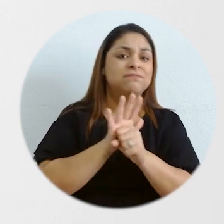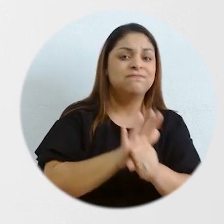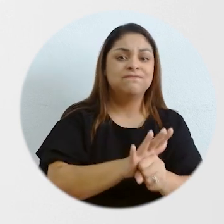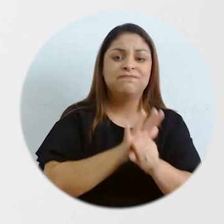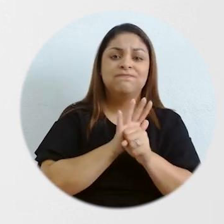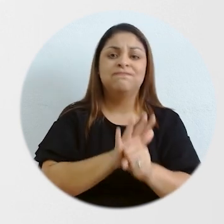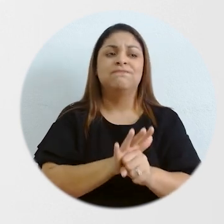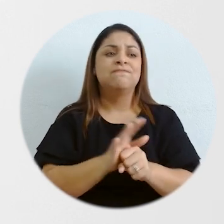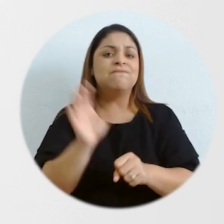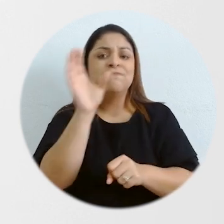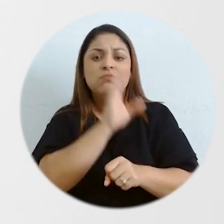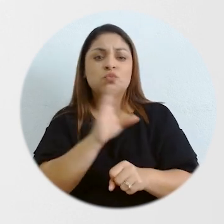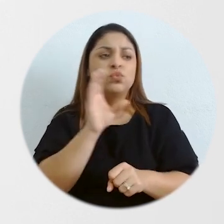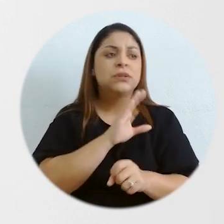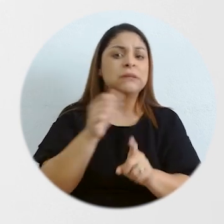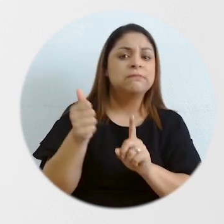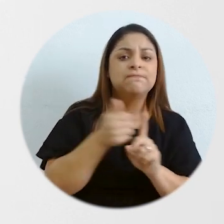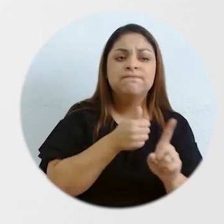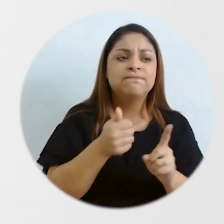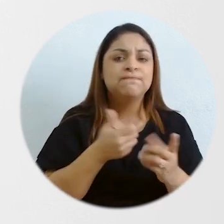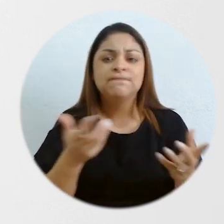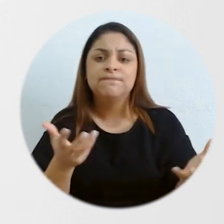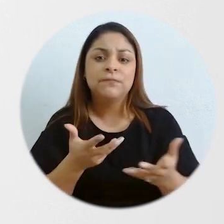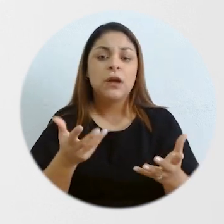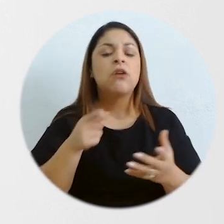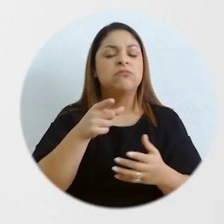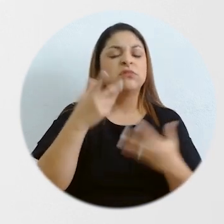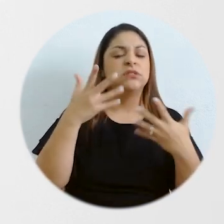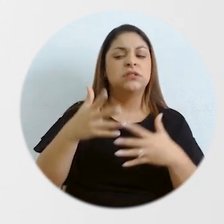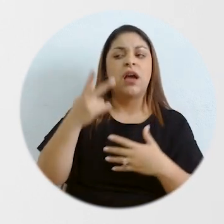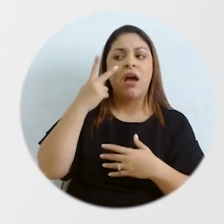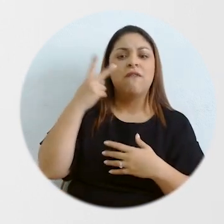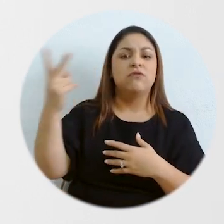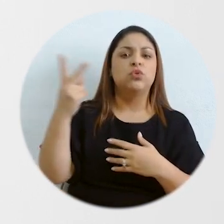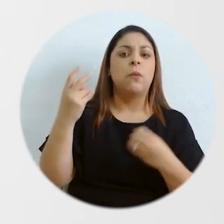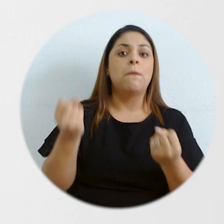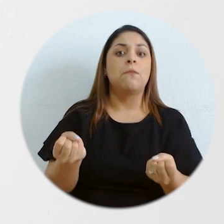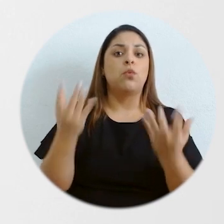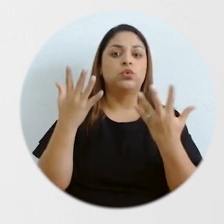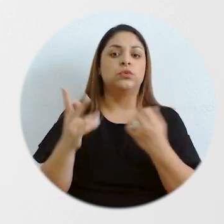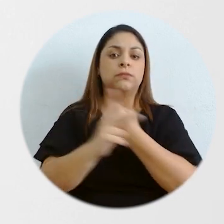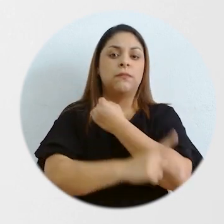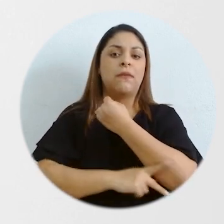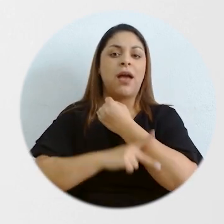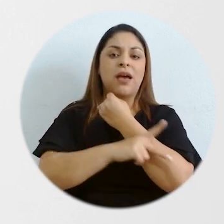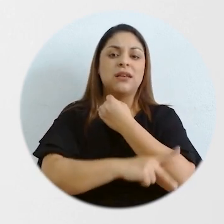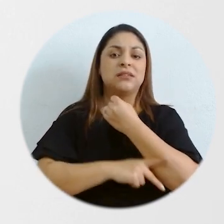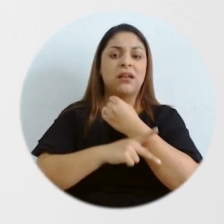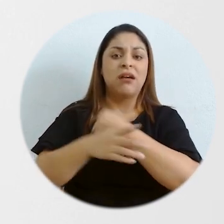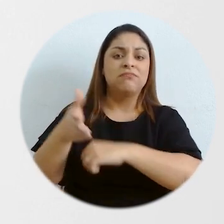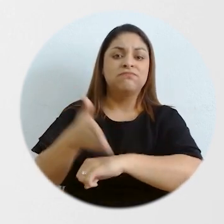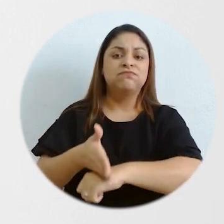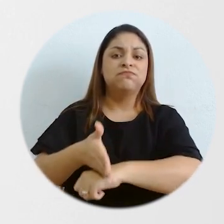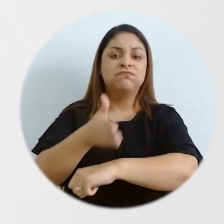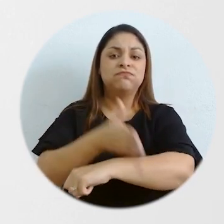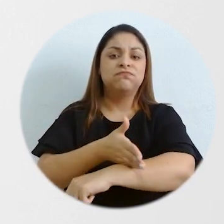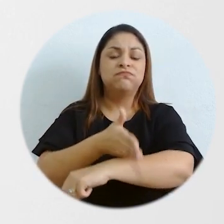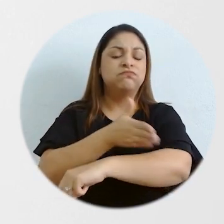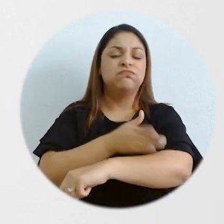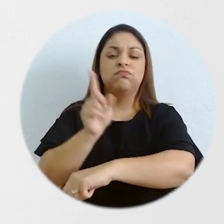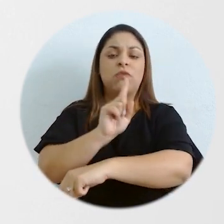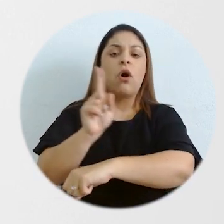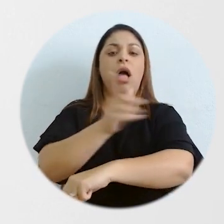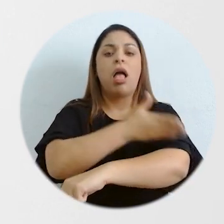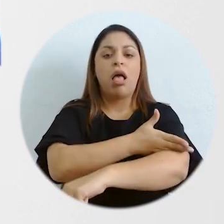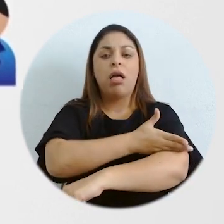apostando, presionando, hemos visto, lamentablemente, que en muchos países ha habido retrocesos, ha habido involución.